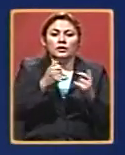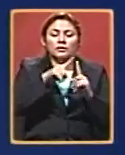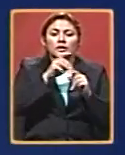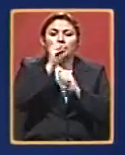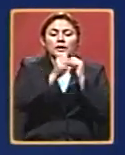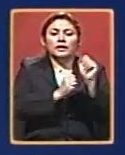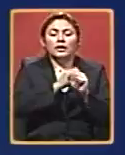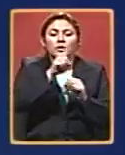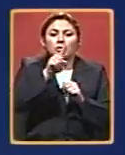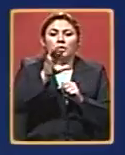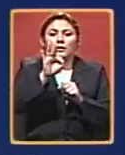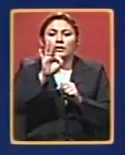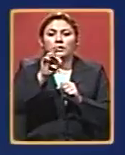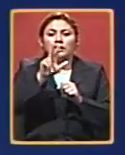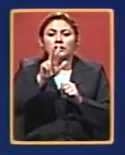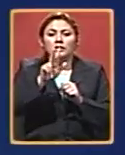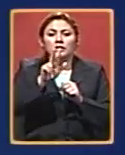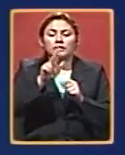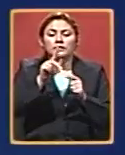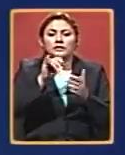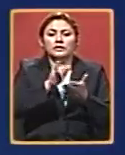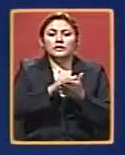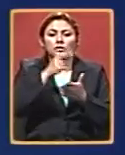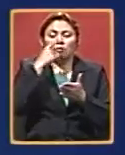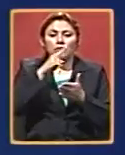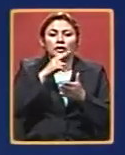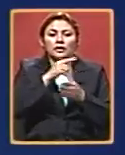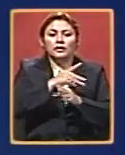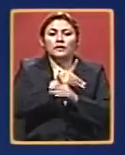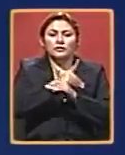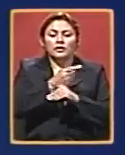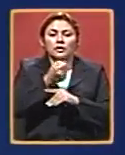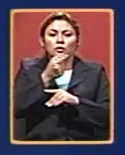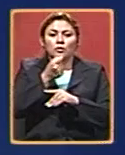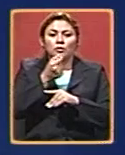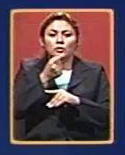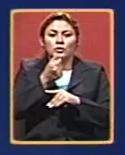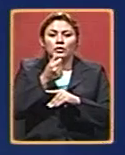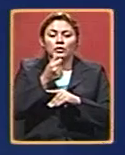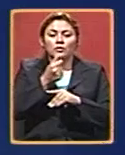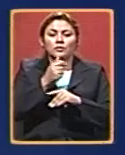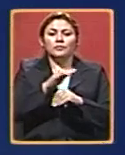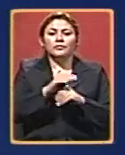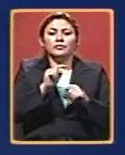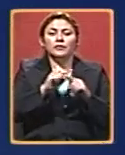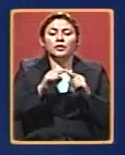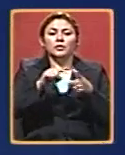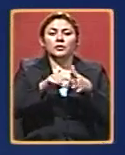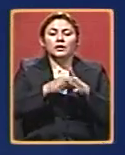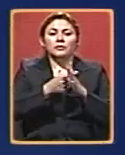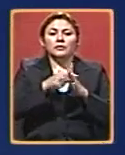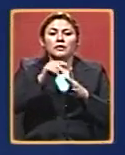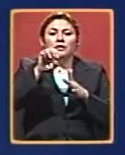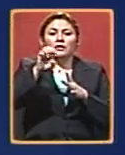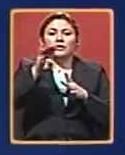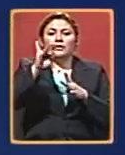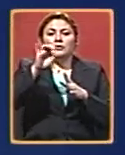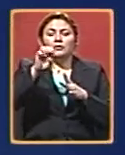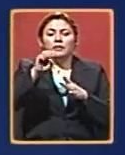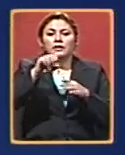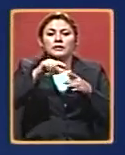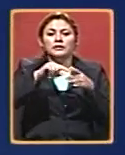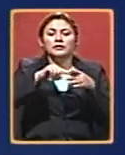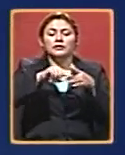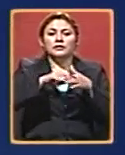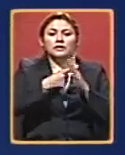1993. Eso es tal vez para defender un poco, digamos, el antecedente, ¿verdad? Pero el primer EBAI nace casualmente con la primera